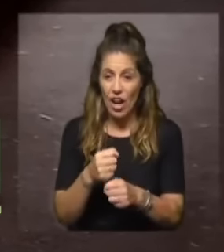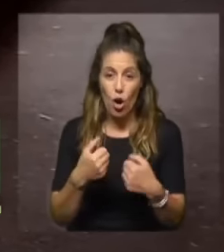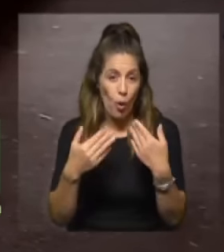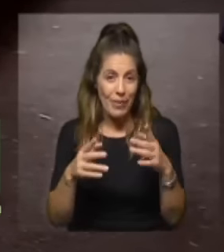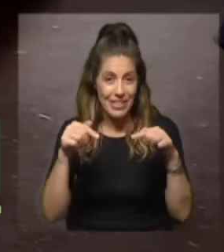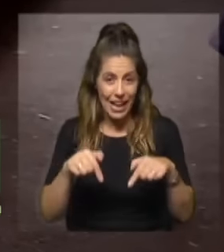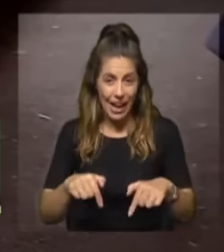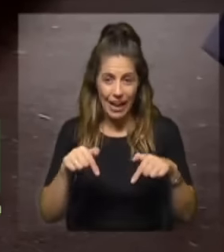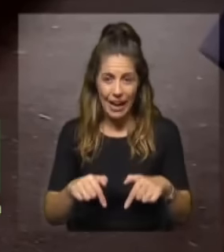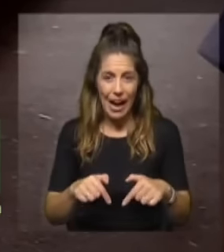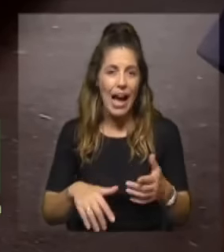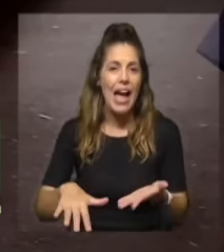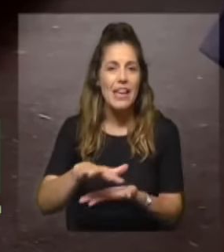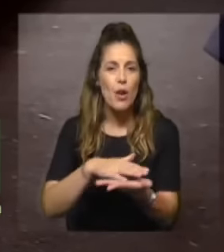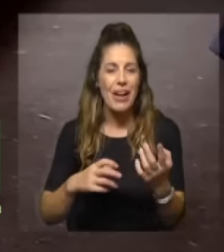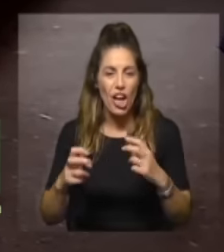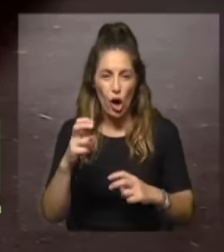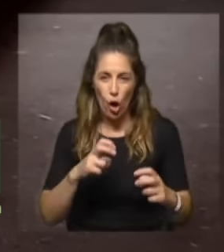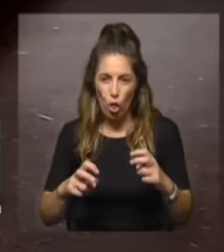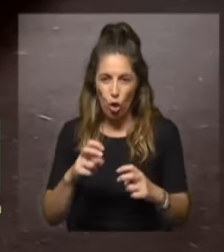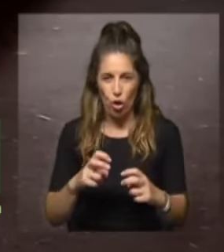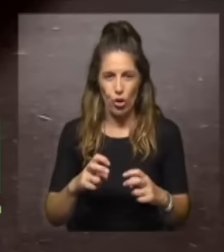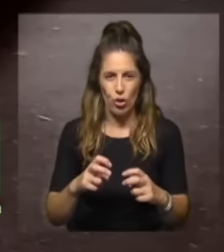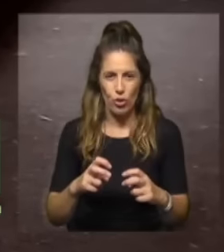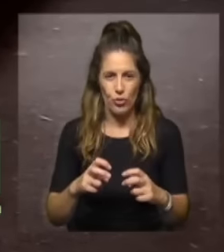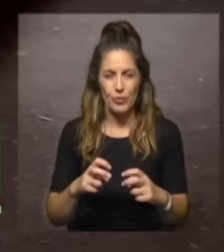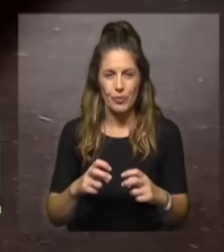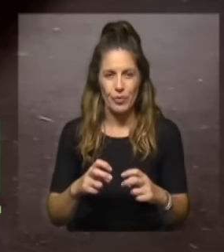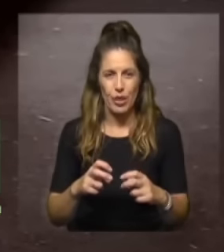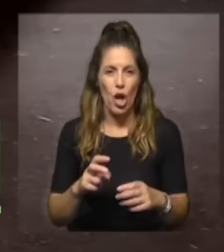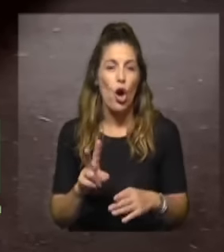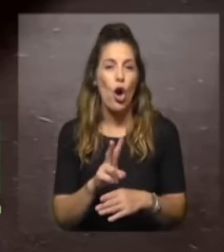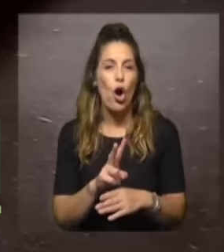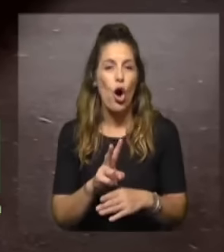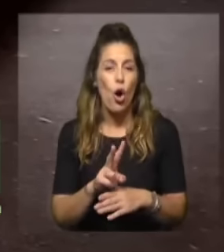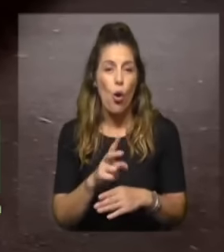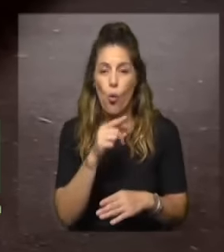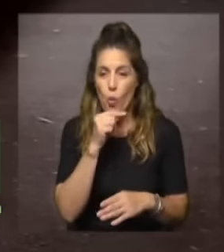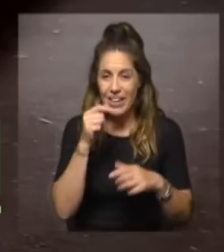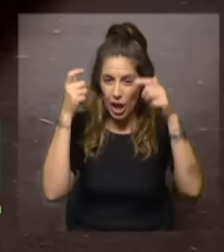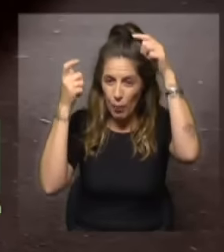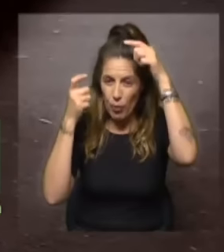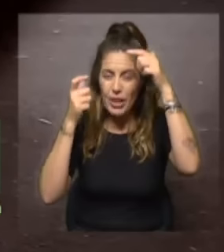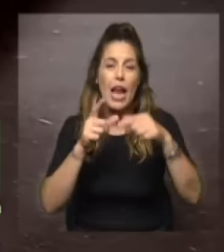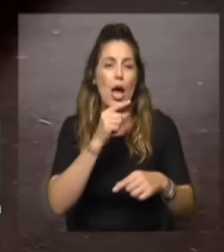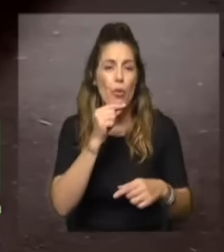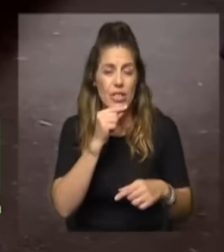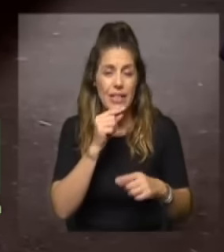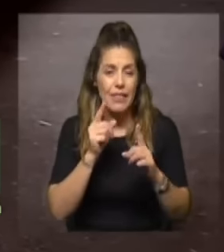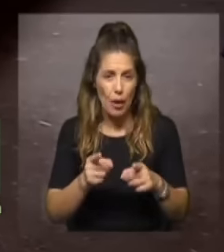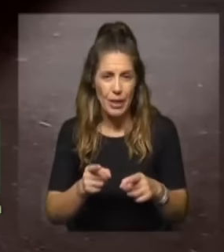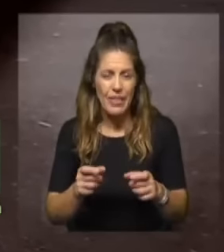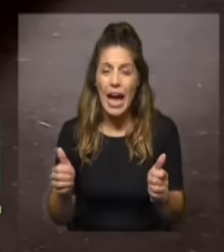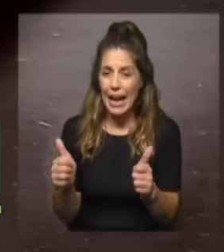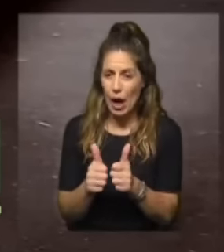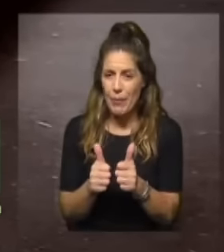lugar que comenzó aquí en el parque rodó eh con este la guardia republicana también la jefatura de policía y estamos con El